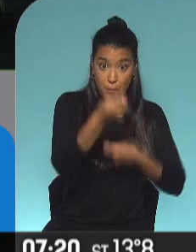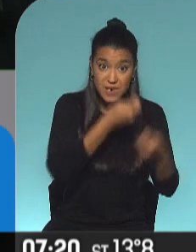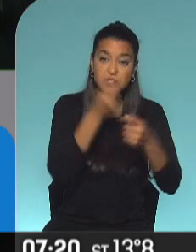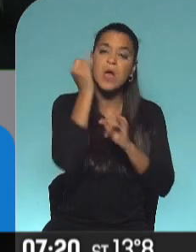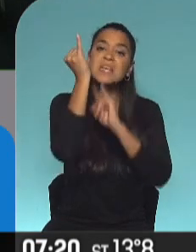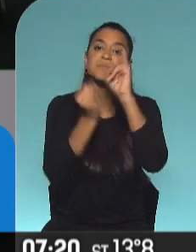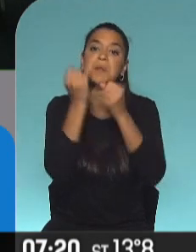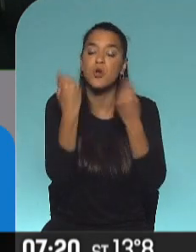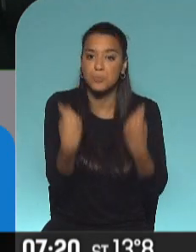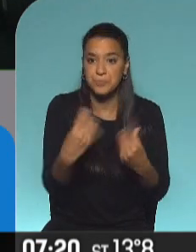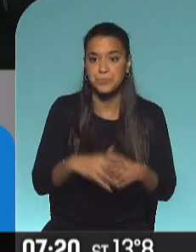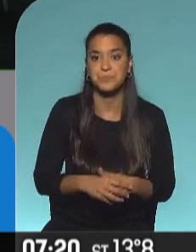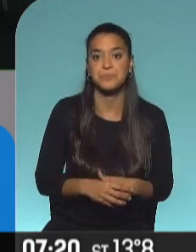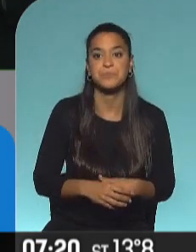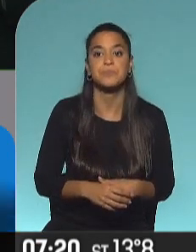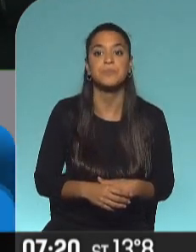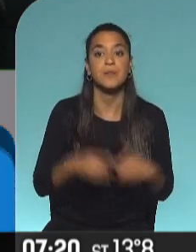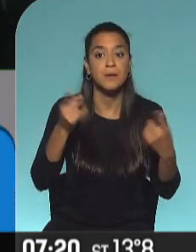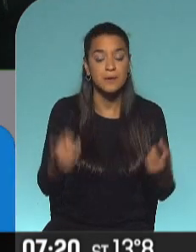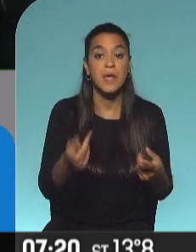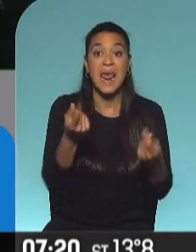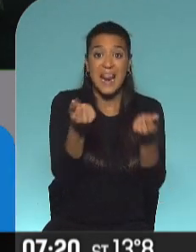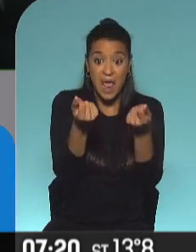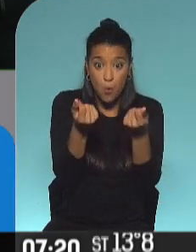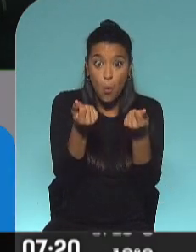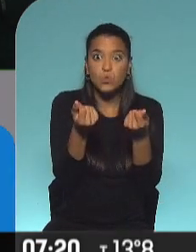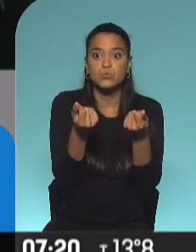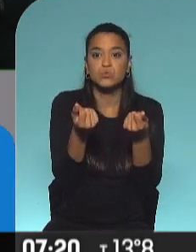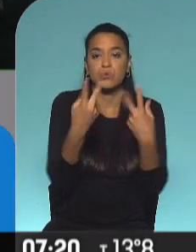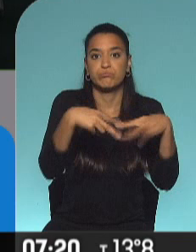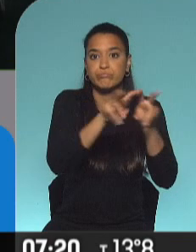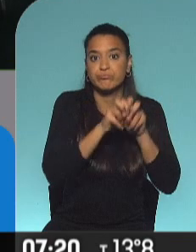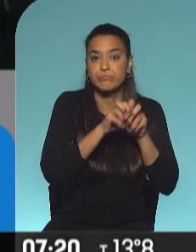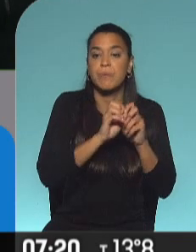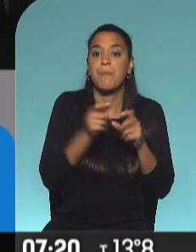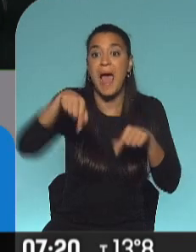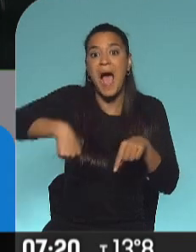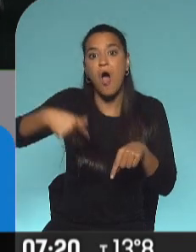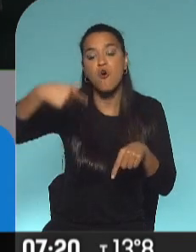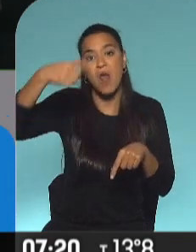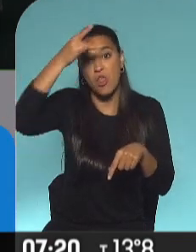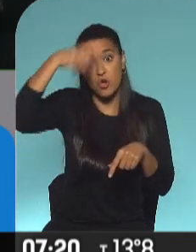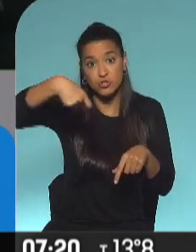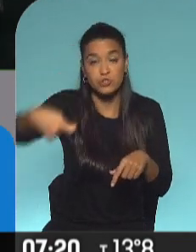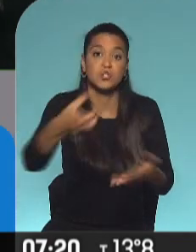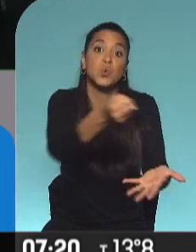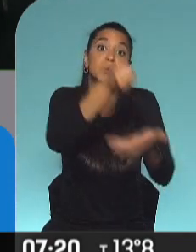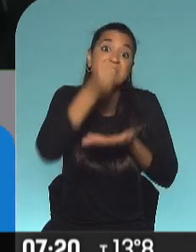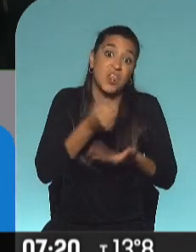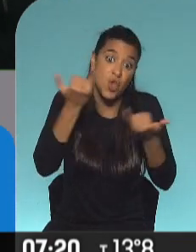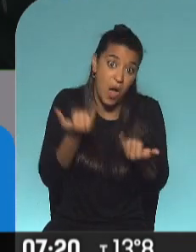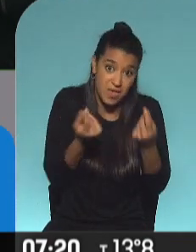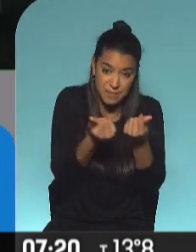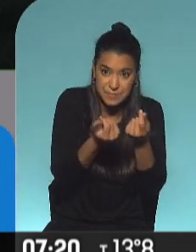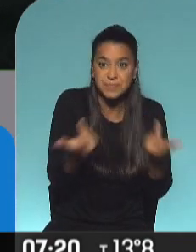explican es que digamos, los recursos que se destinan para la hora 12, porque la tasa está subsidiada, hay